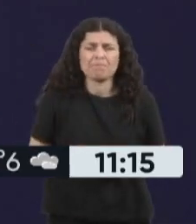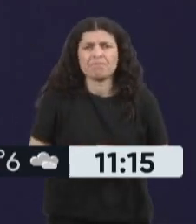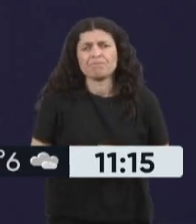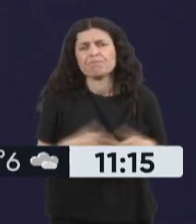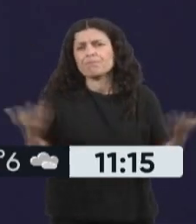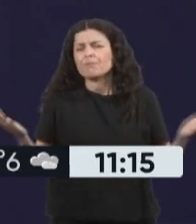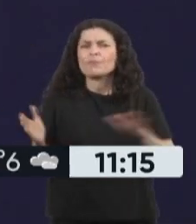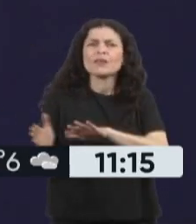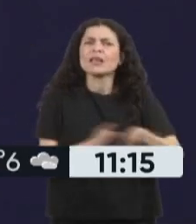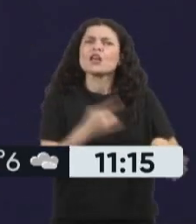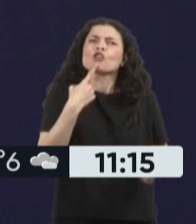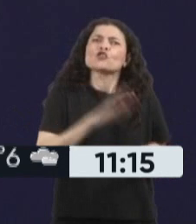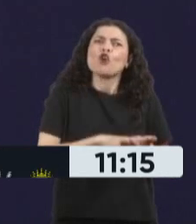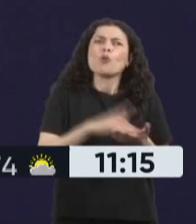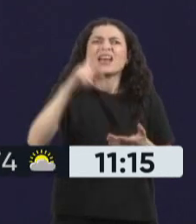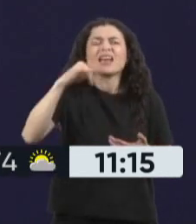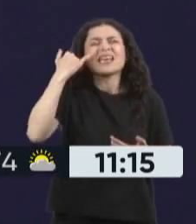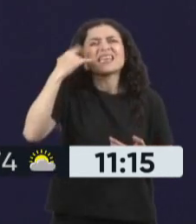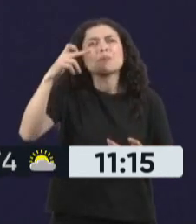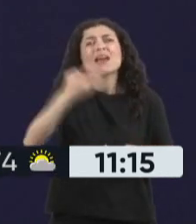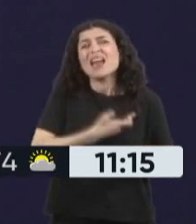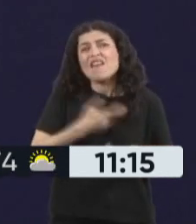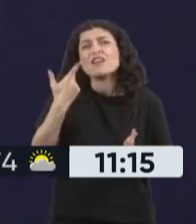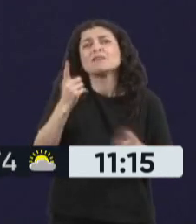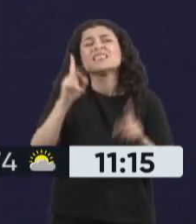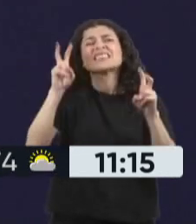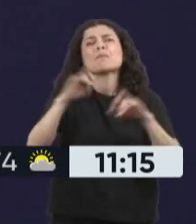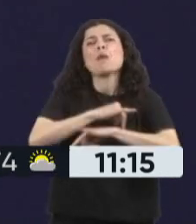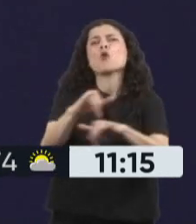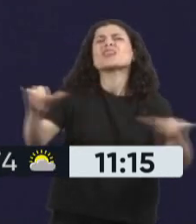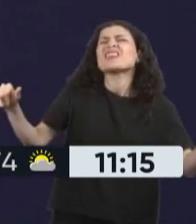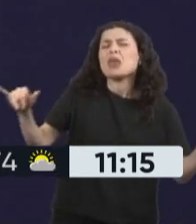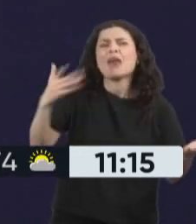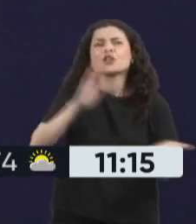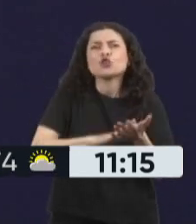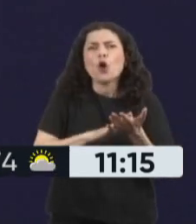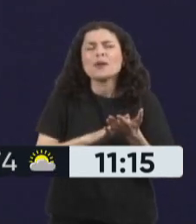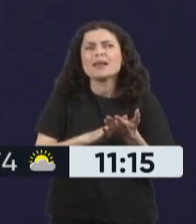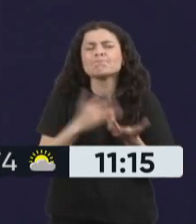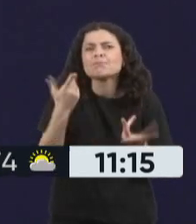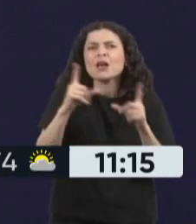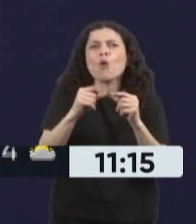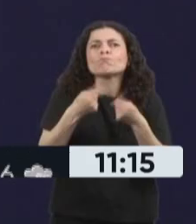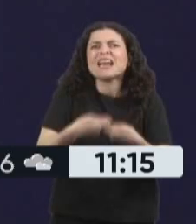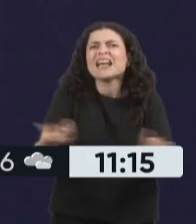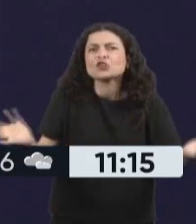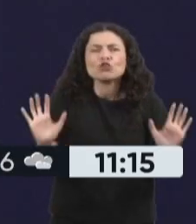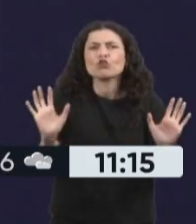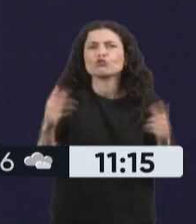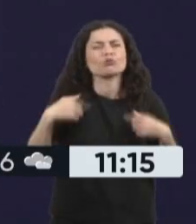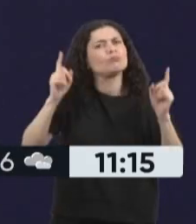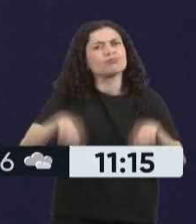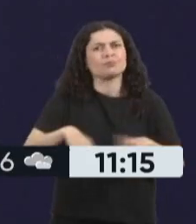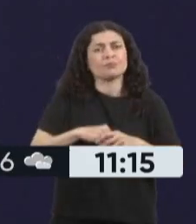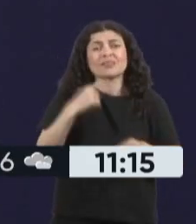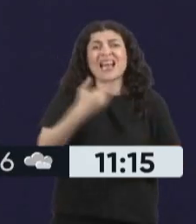Con respecto a la pauta de YPF, bueno, no, eso es un tema de información de una empresa que, si bien es cierto, el gobierno tiene